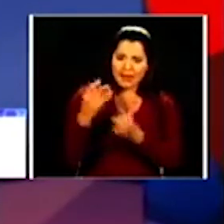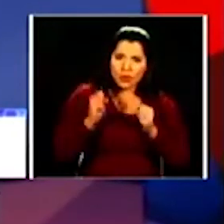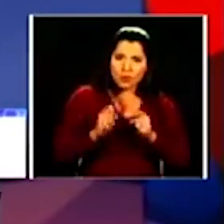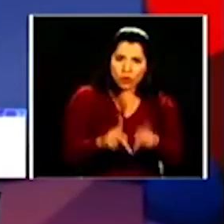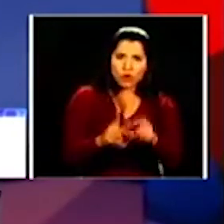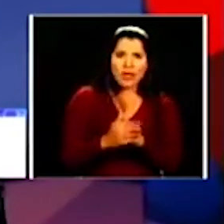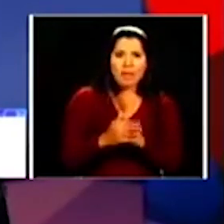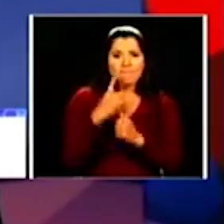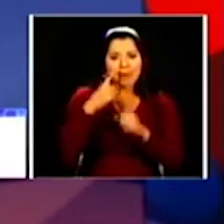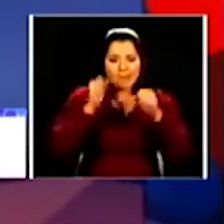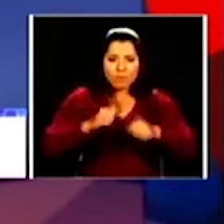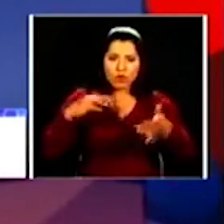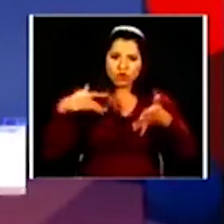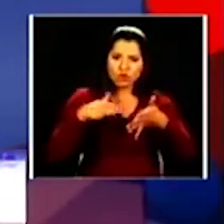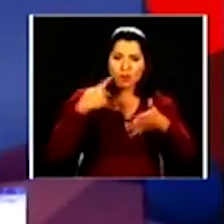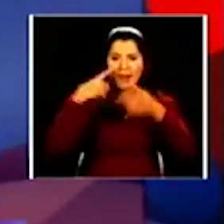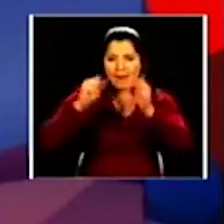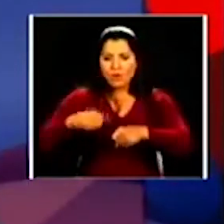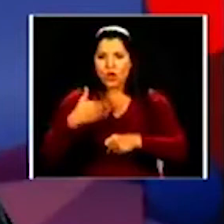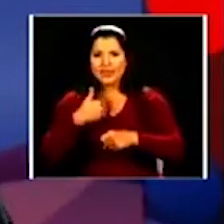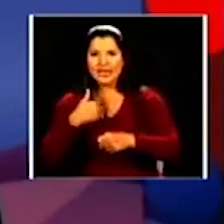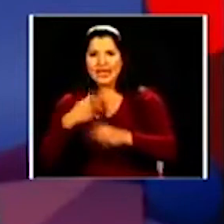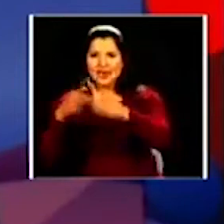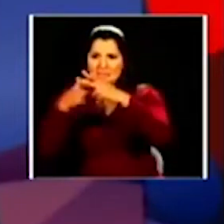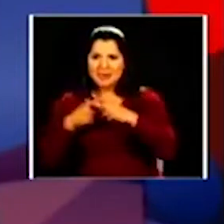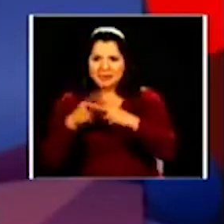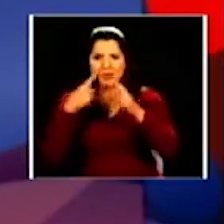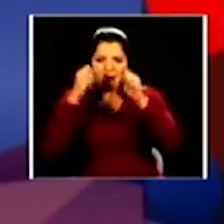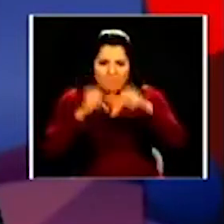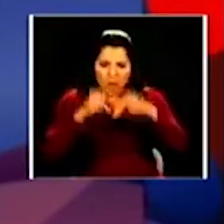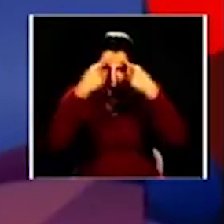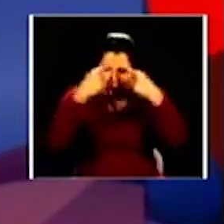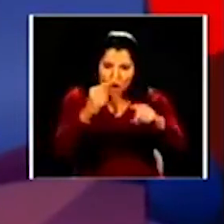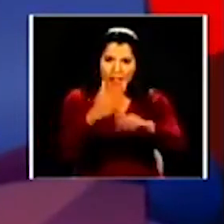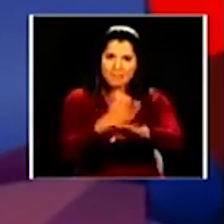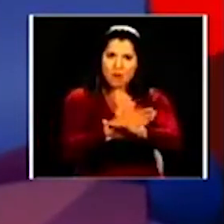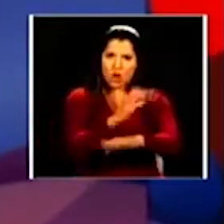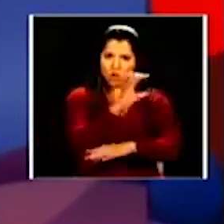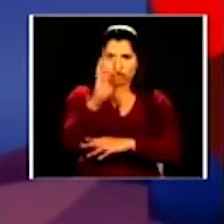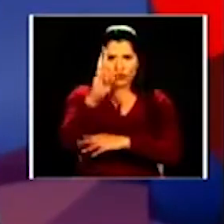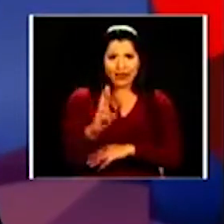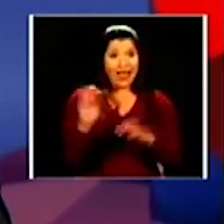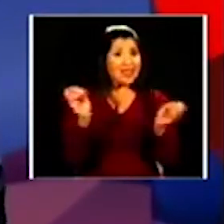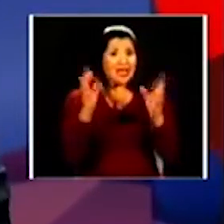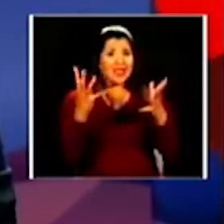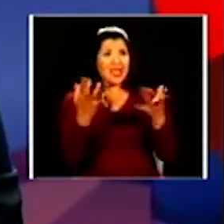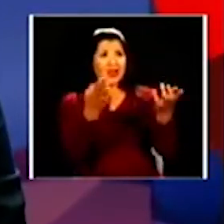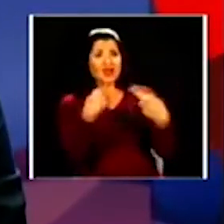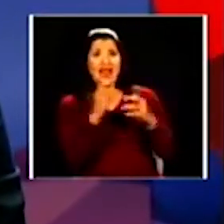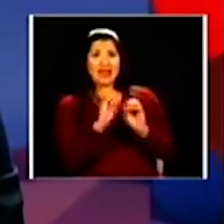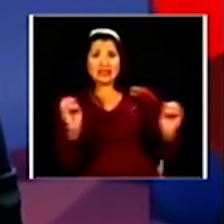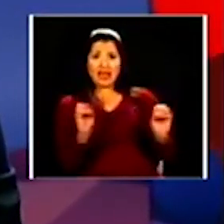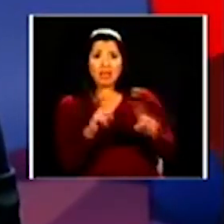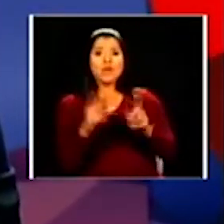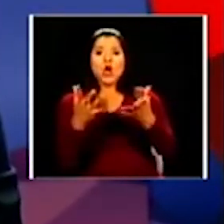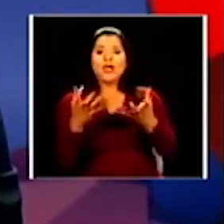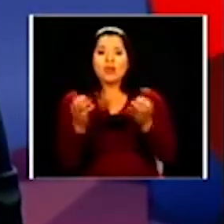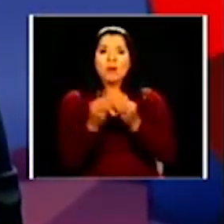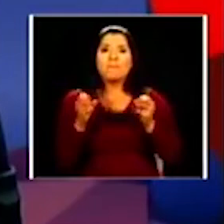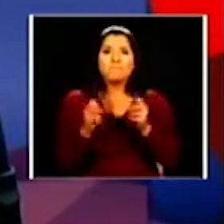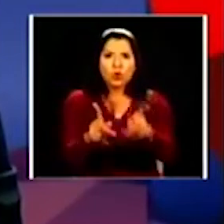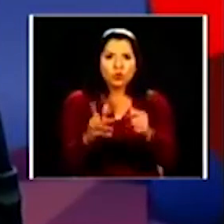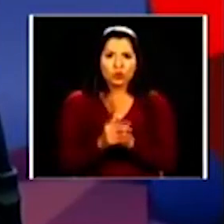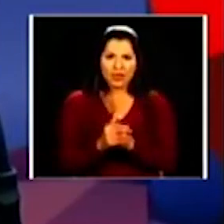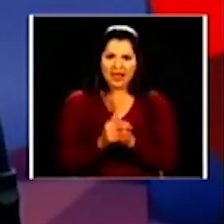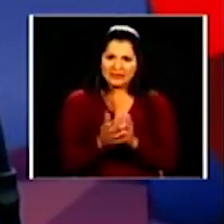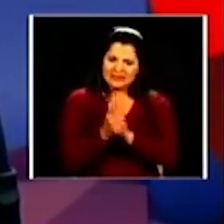para estudiar, para tener el crédito, para sacar al país adelante. Nadie quiere aquí que le regalen nada, pero queremos oportunidades, que sean